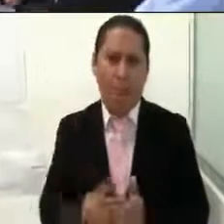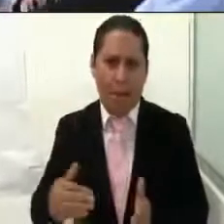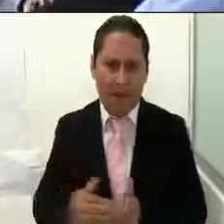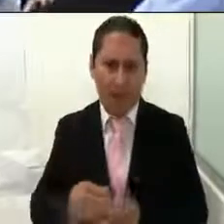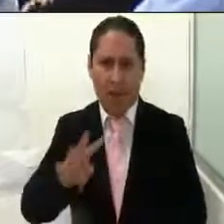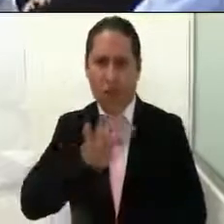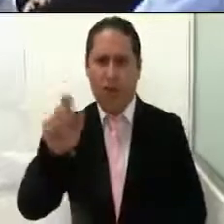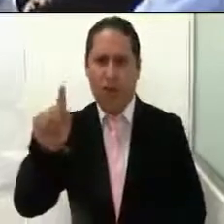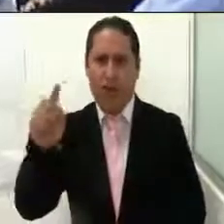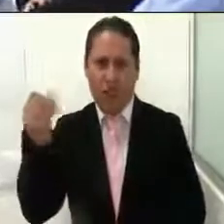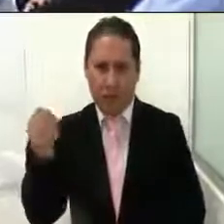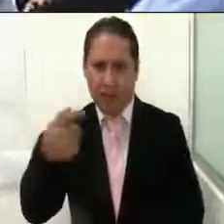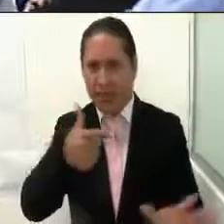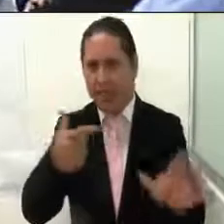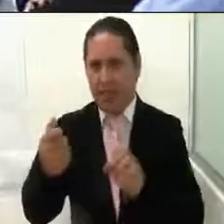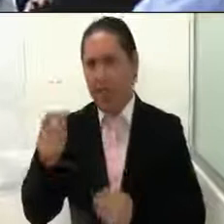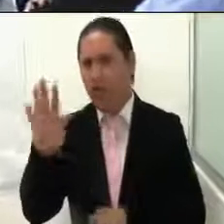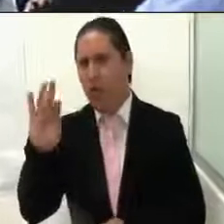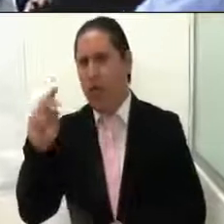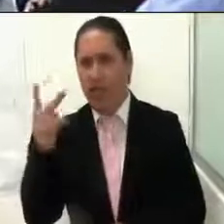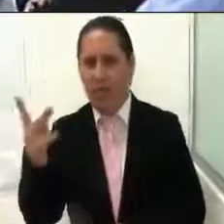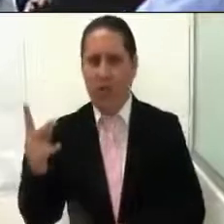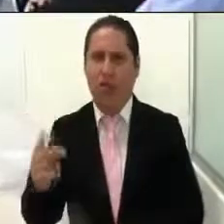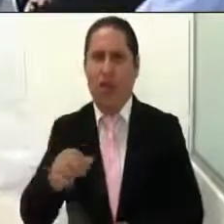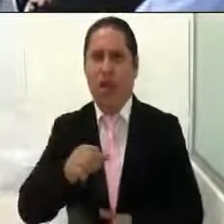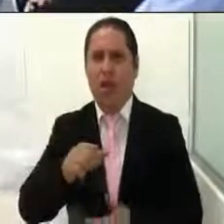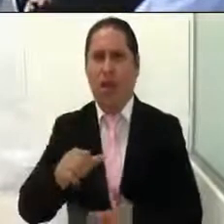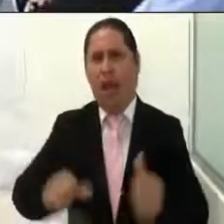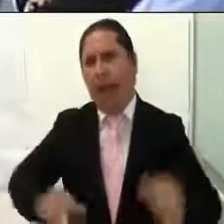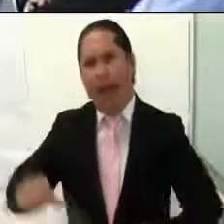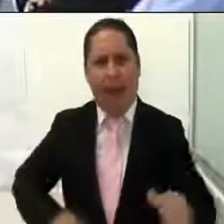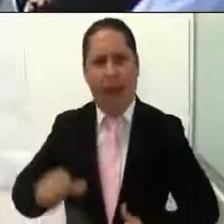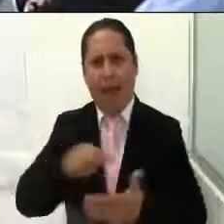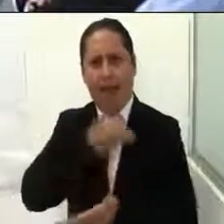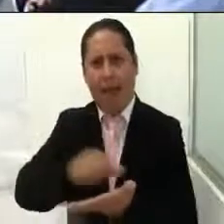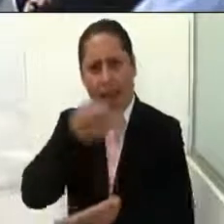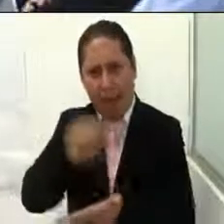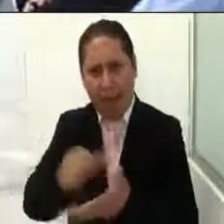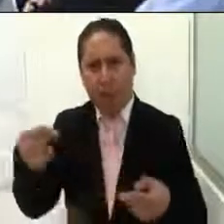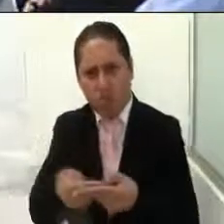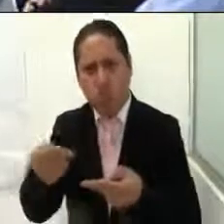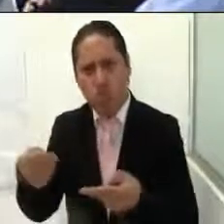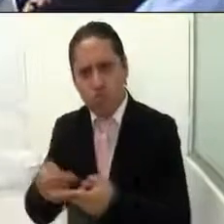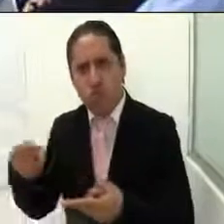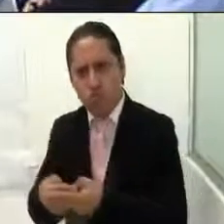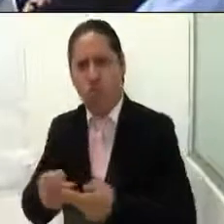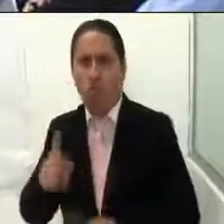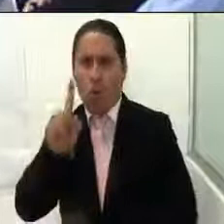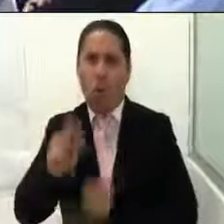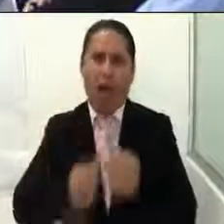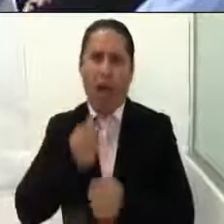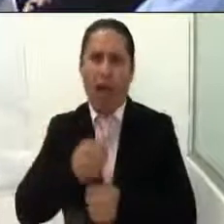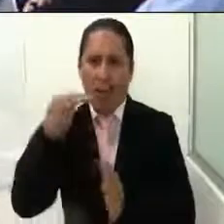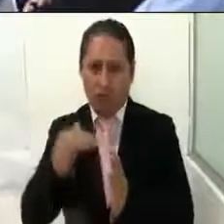mil 792 actos del registro civil como registros de nacimiento a menores de un año de manera